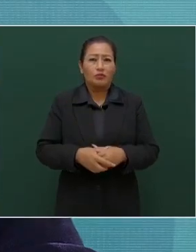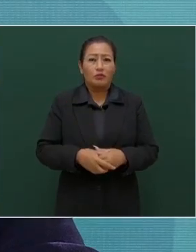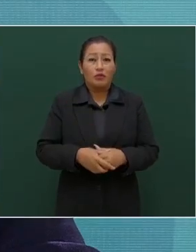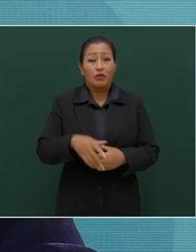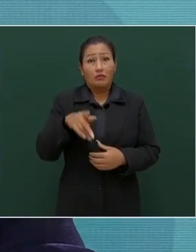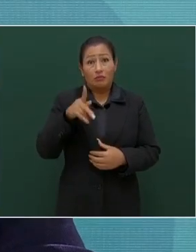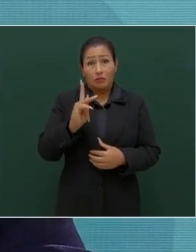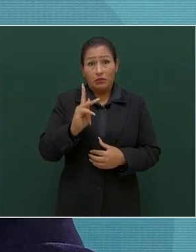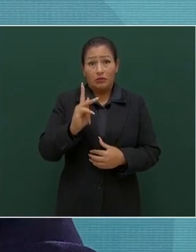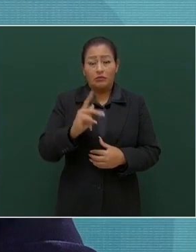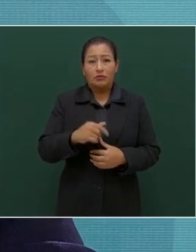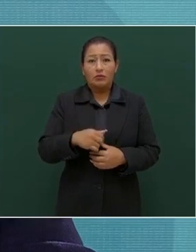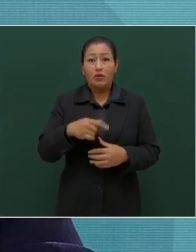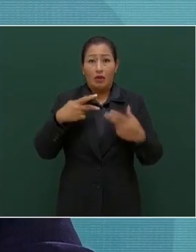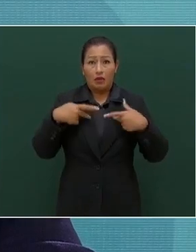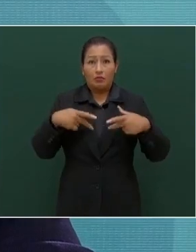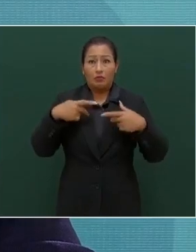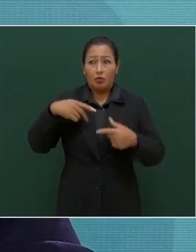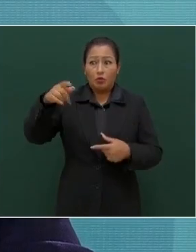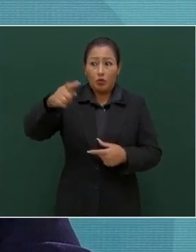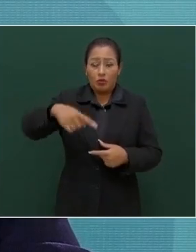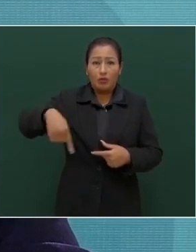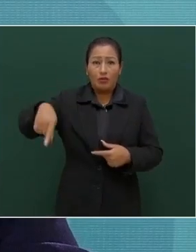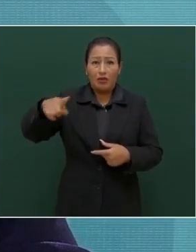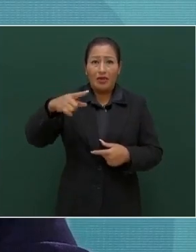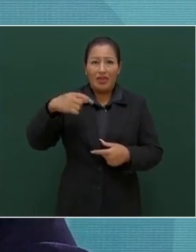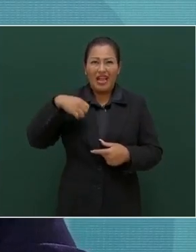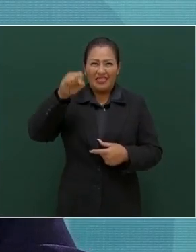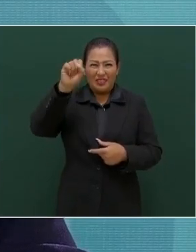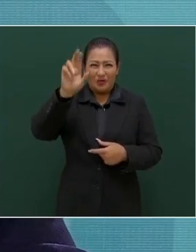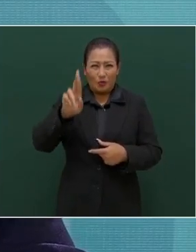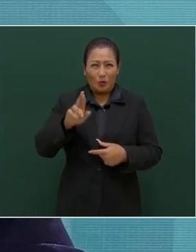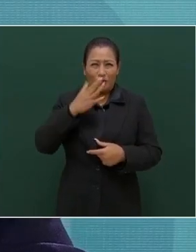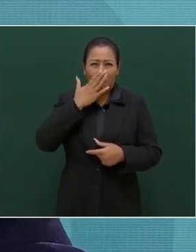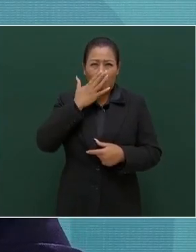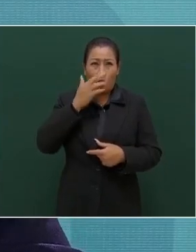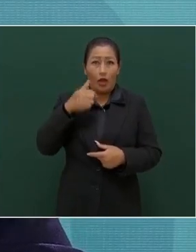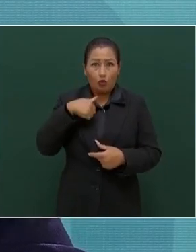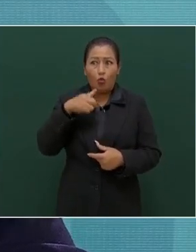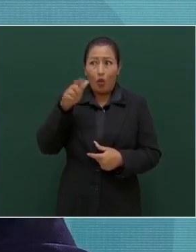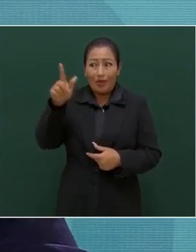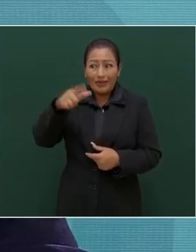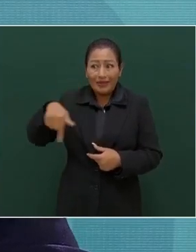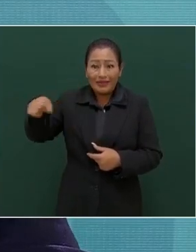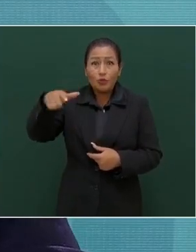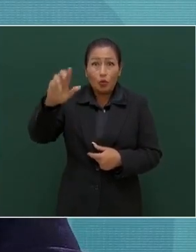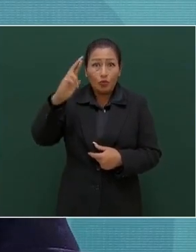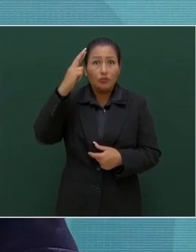y sin embargo la gente del sur de Sonora, lo recuerdo bien,